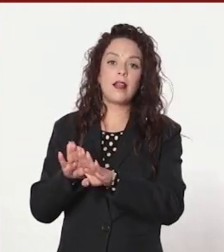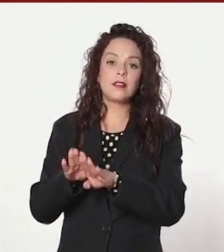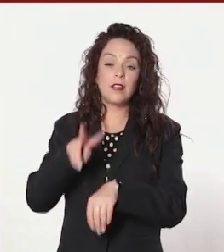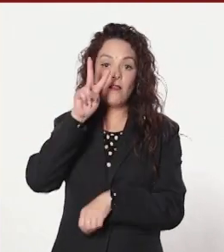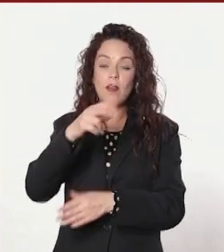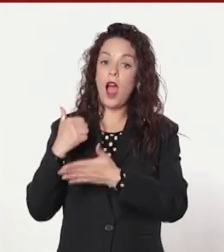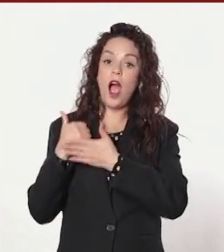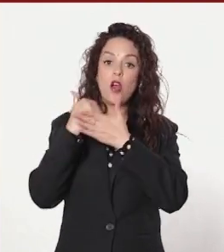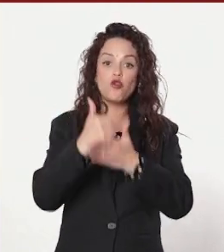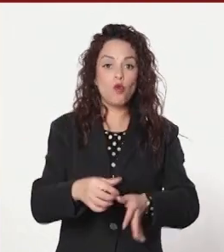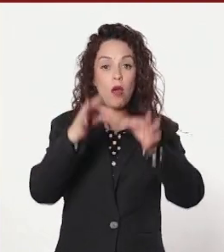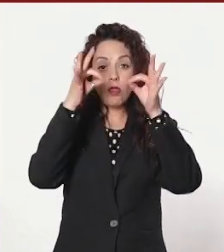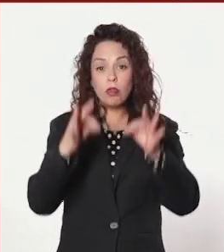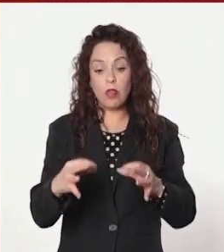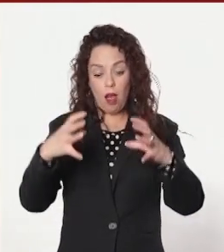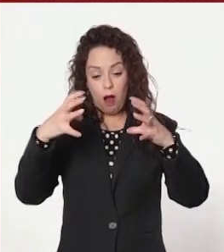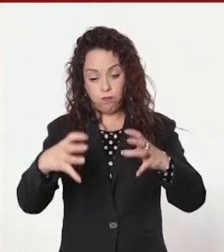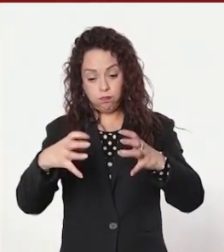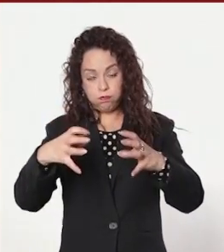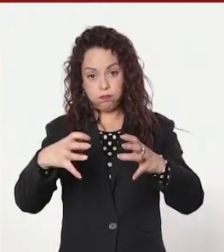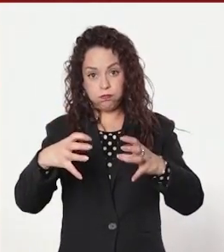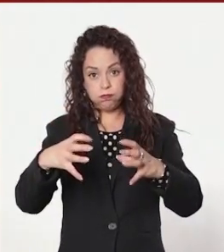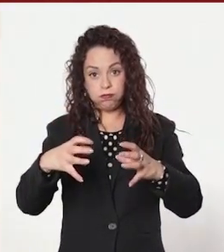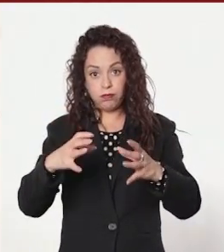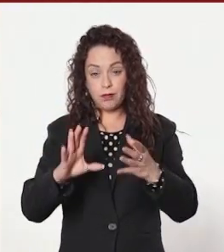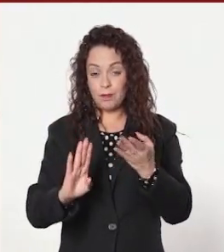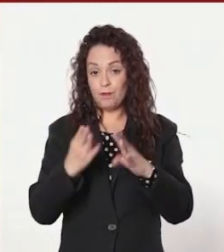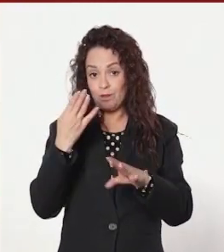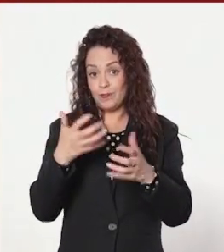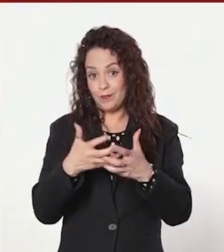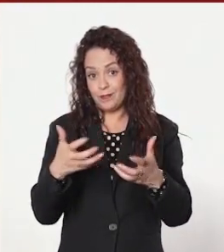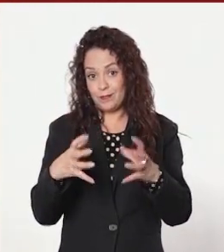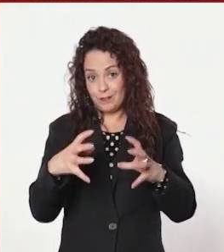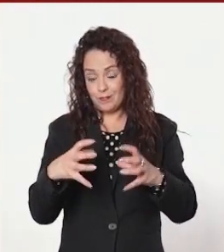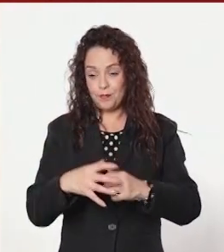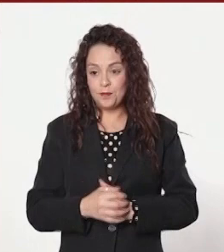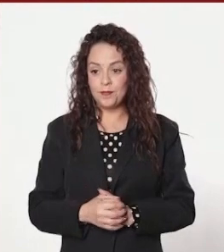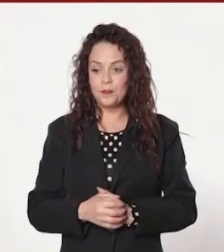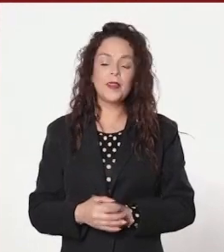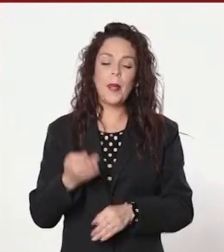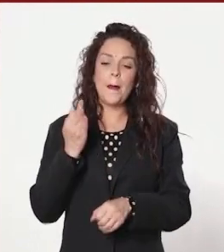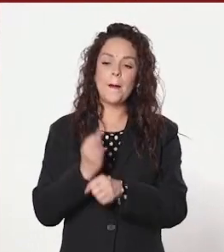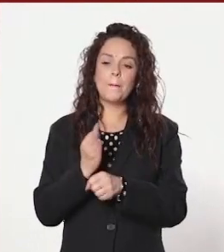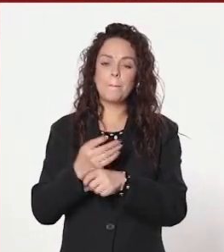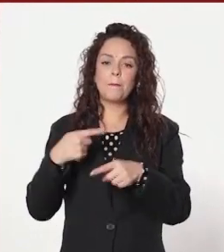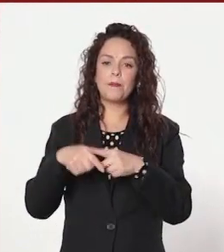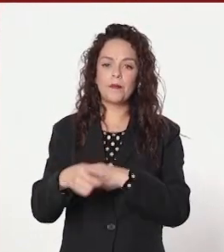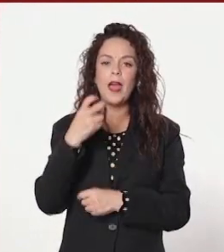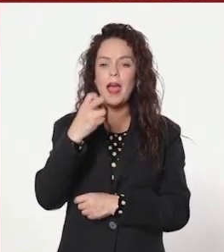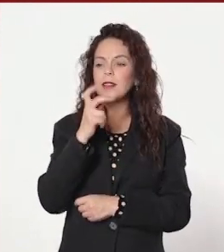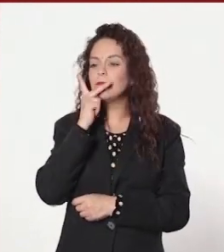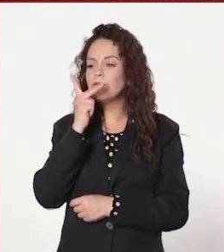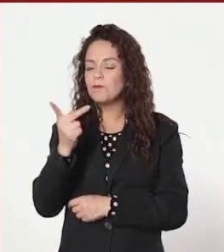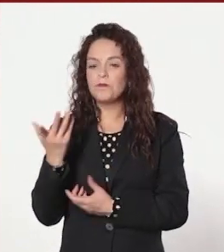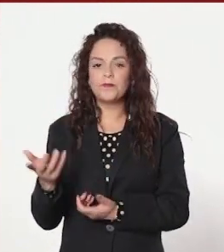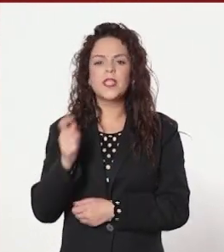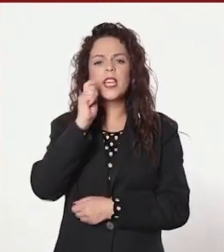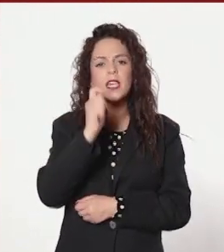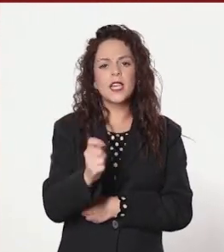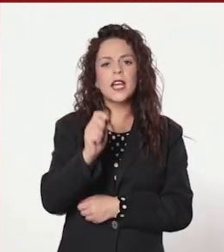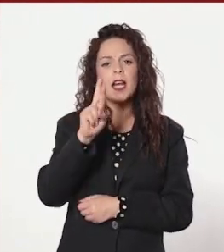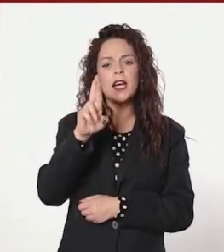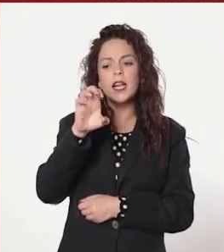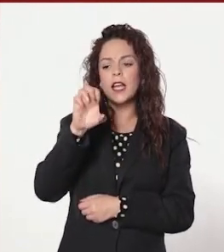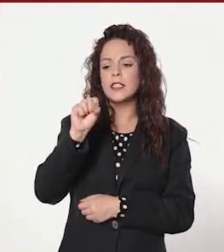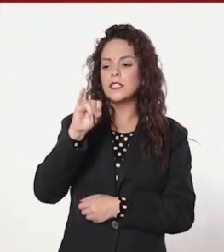planeta. Exacto. Y a ver, empecemos desde el principio, vaya por este juego de palabras. ¿Qué son los residuos orgánicos? Mira,